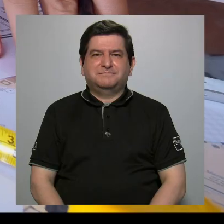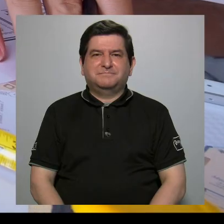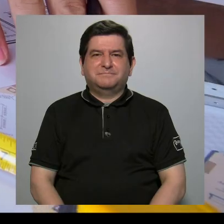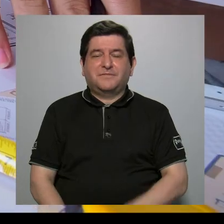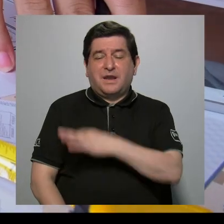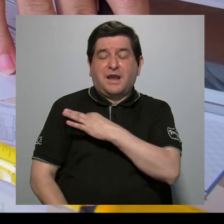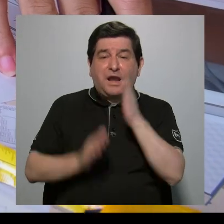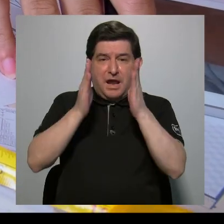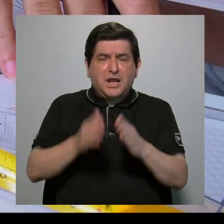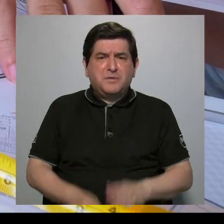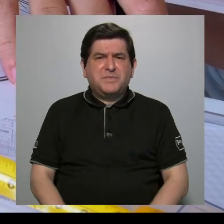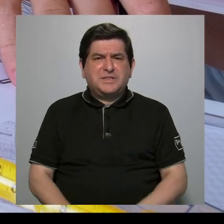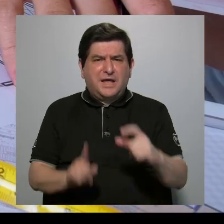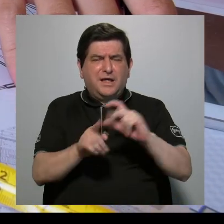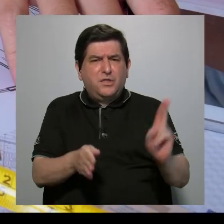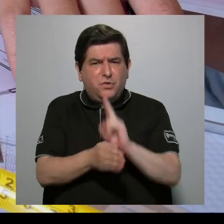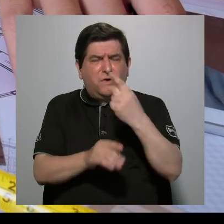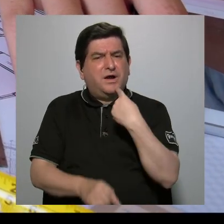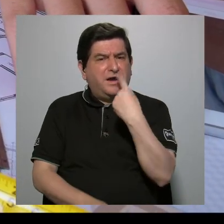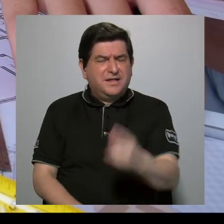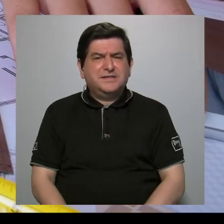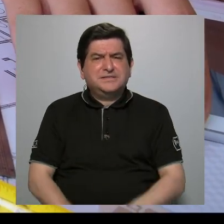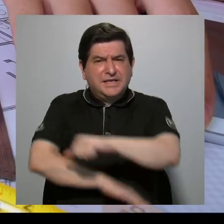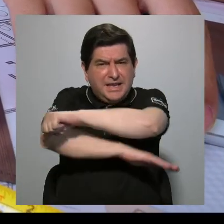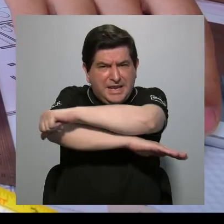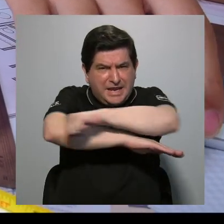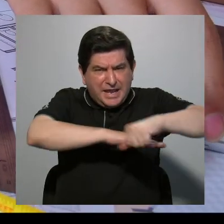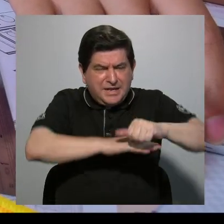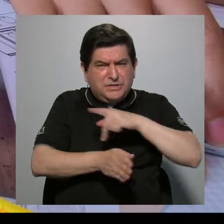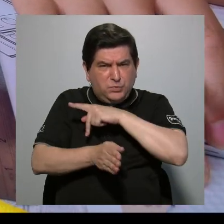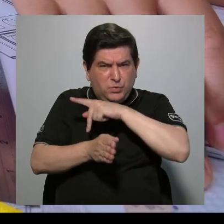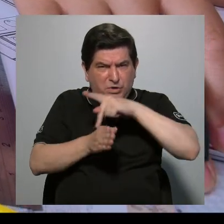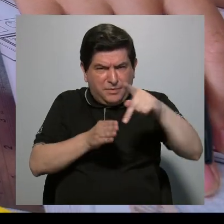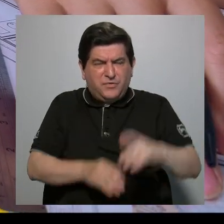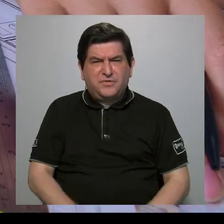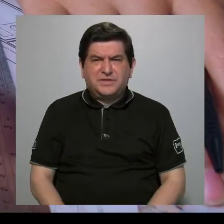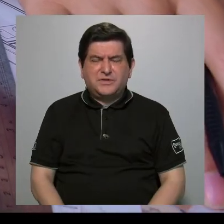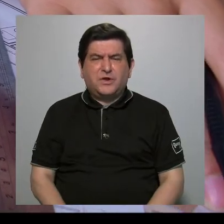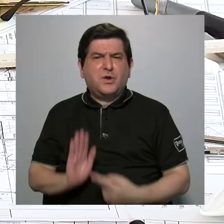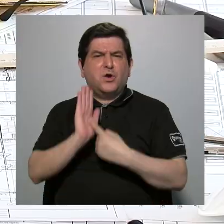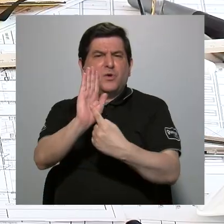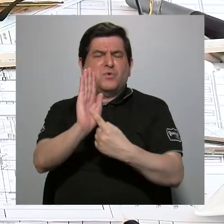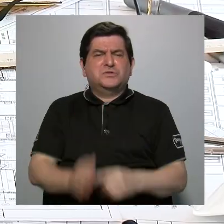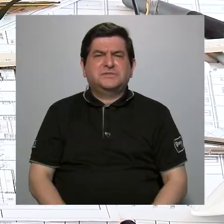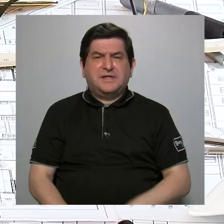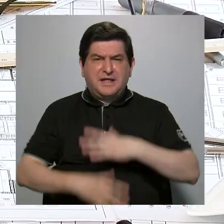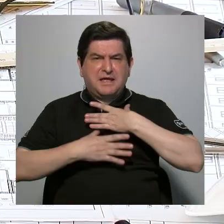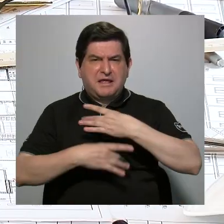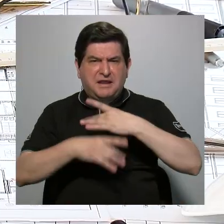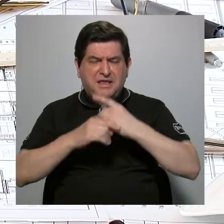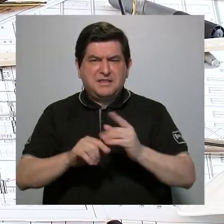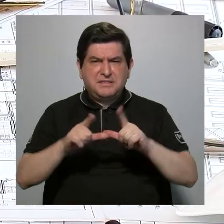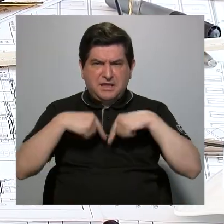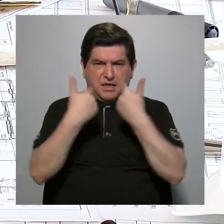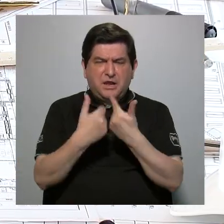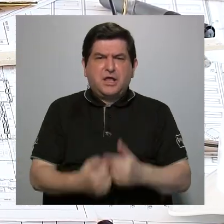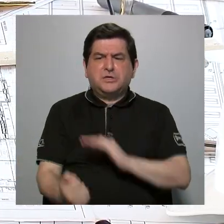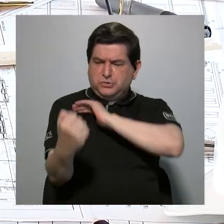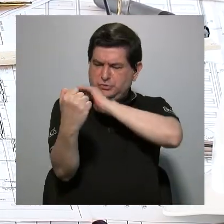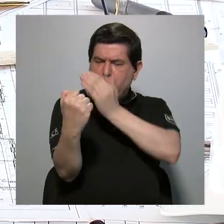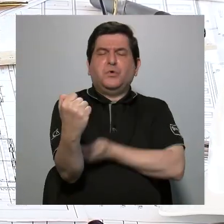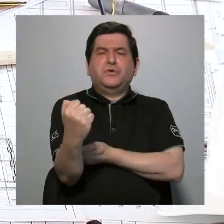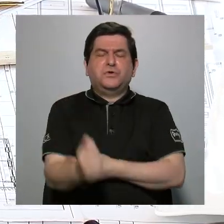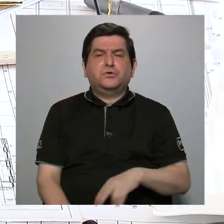El invitado usa este concepto al señalar que la arquitectura es una profesión que tiende a reflejar los intereses de ciertos grupos con